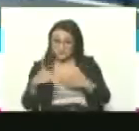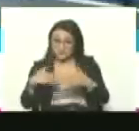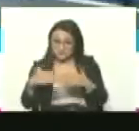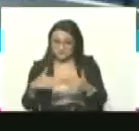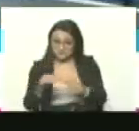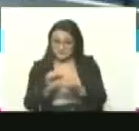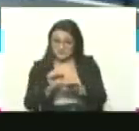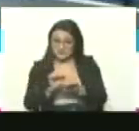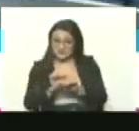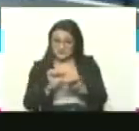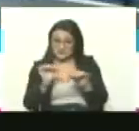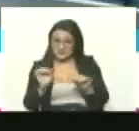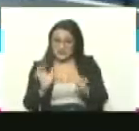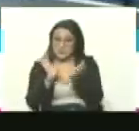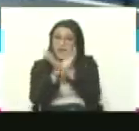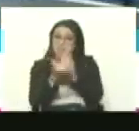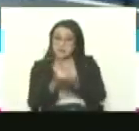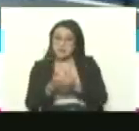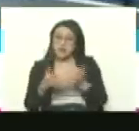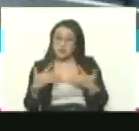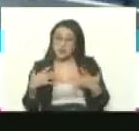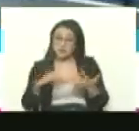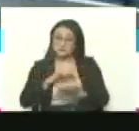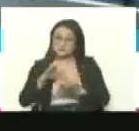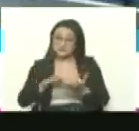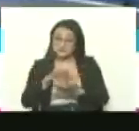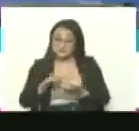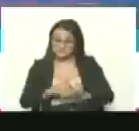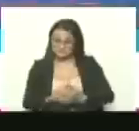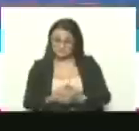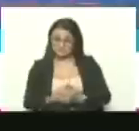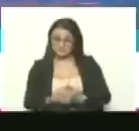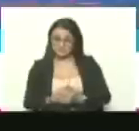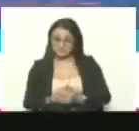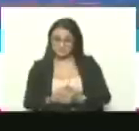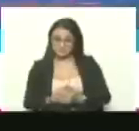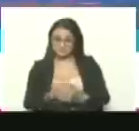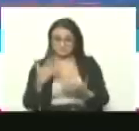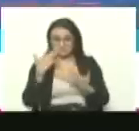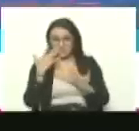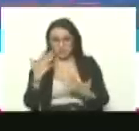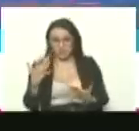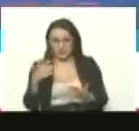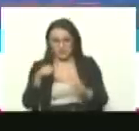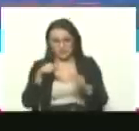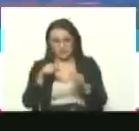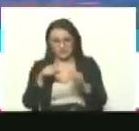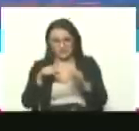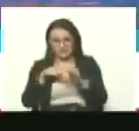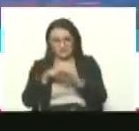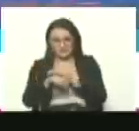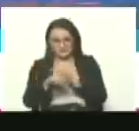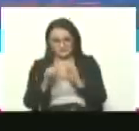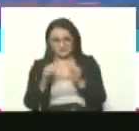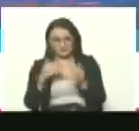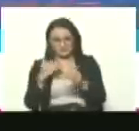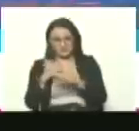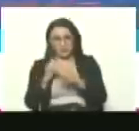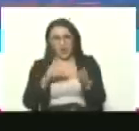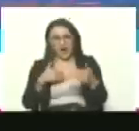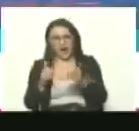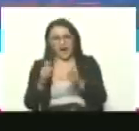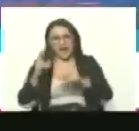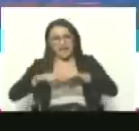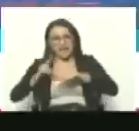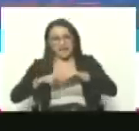sistema climático es muy caótico. O sea, realmente estamos hablando de que es algo que uno ve entrar en una caja negra y no necesariamente